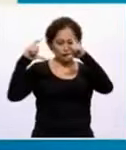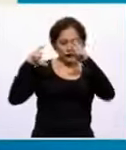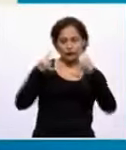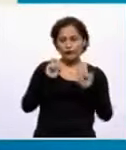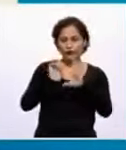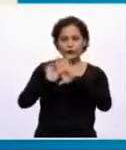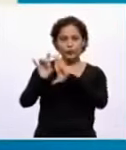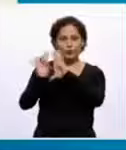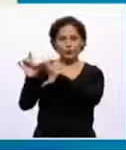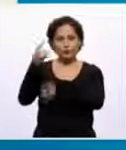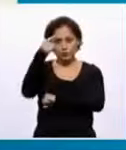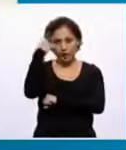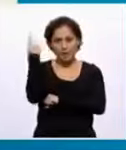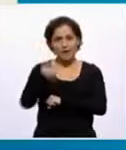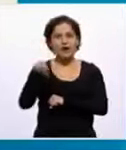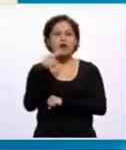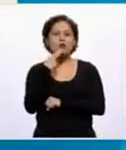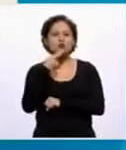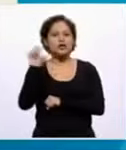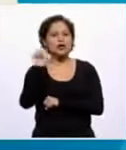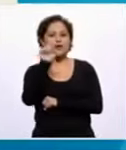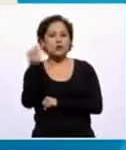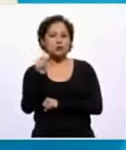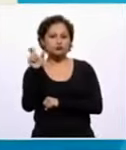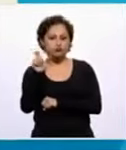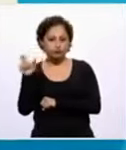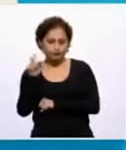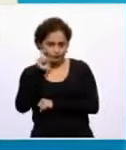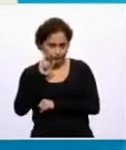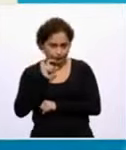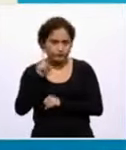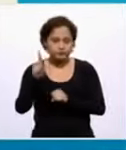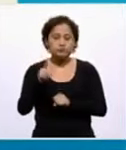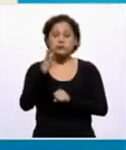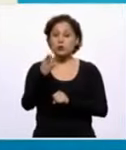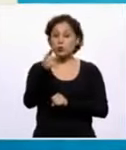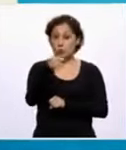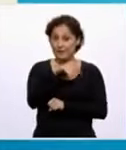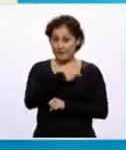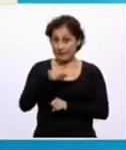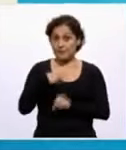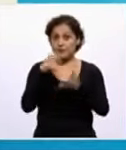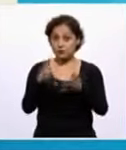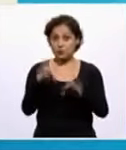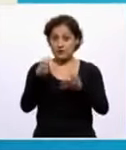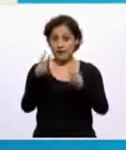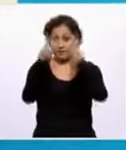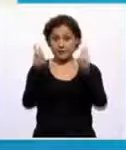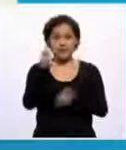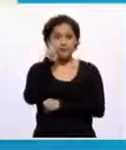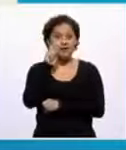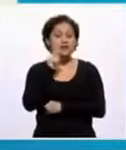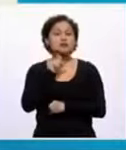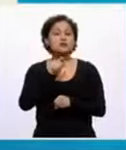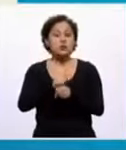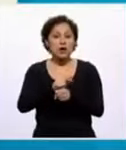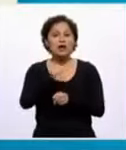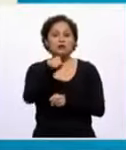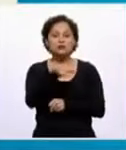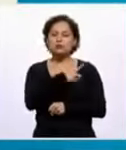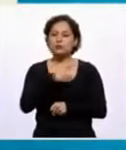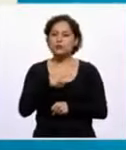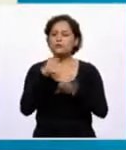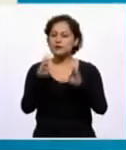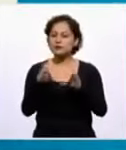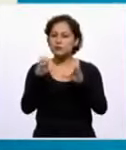o simplemente no regresar a tu casa. Iniciar prácticas sexuales a temprana edad no es un tema que se debe tratar a la ligera. Primero ponte a pensar por qué es que lo